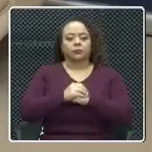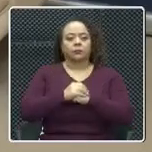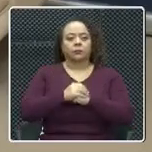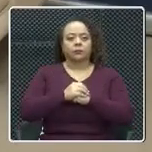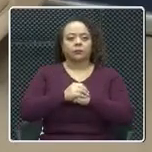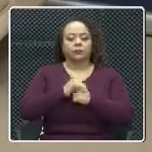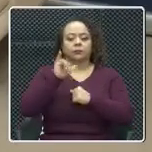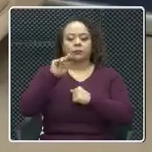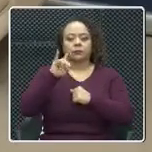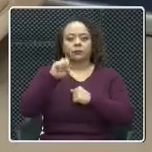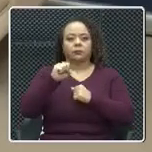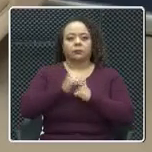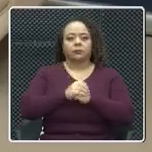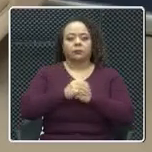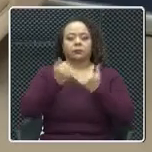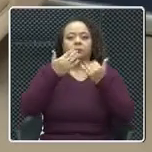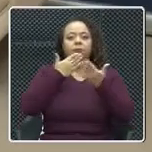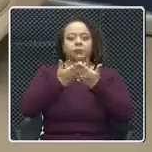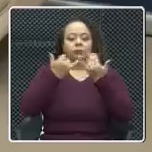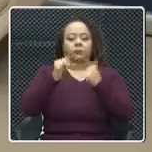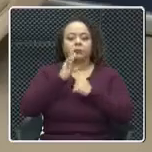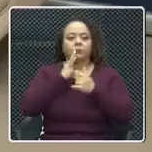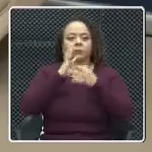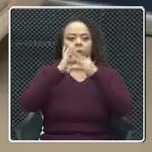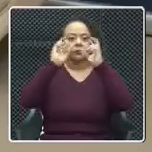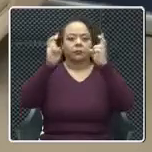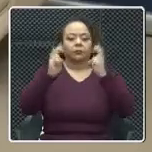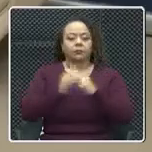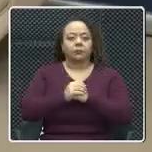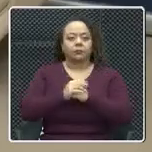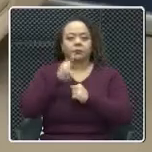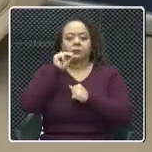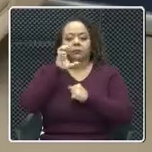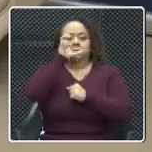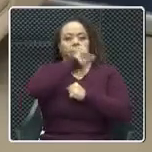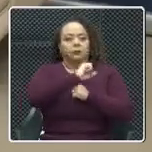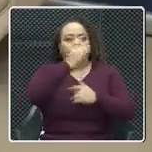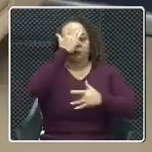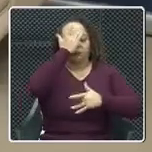a un colaborador al INSS? Bueno, ya nos han hablado un poco de eso. No